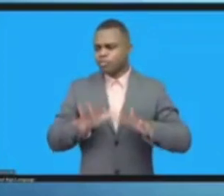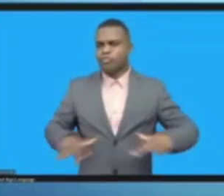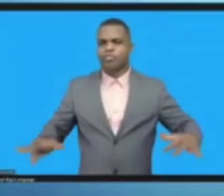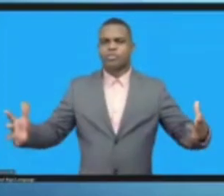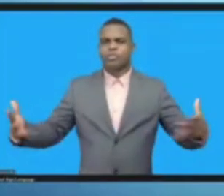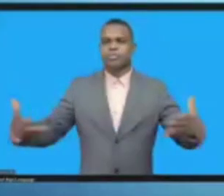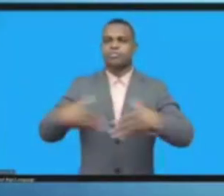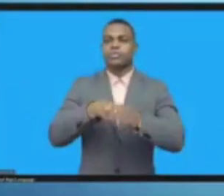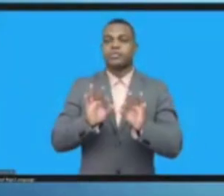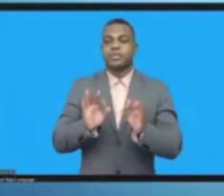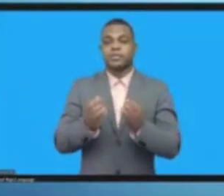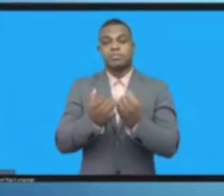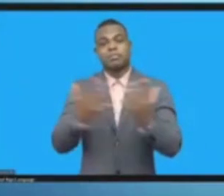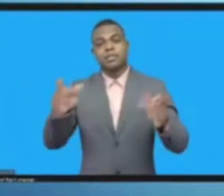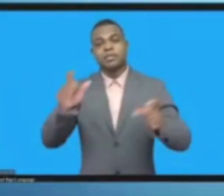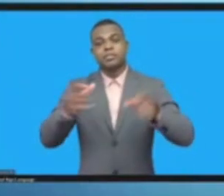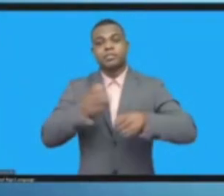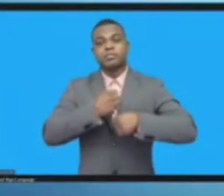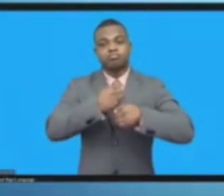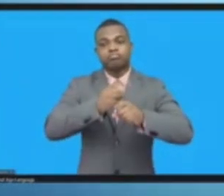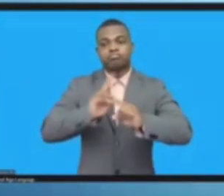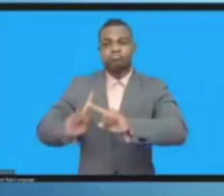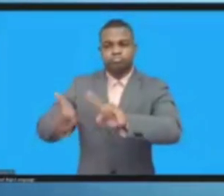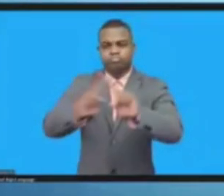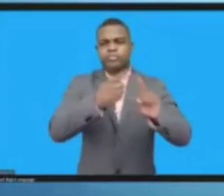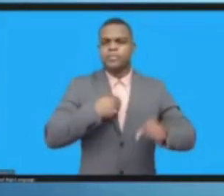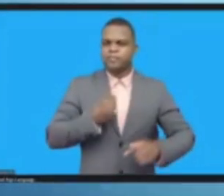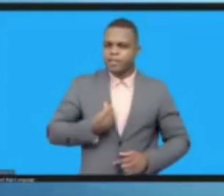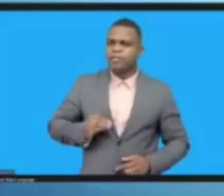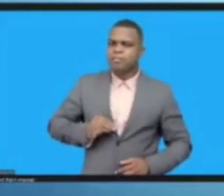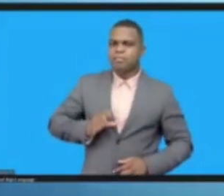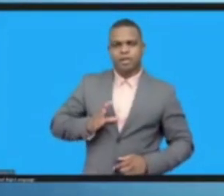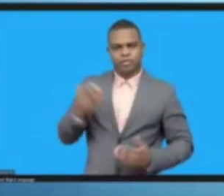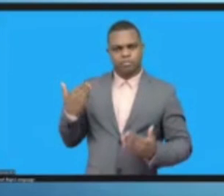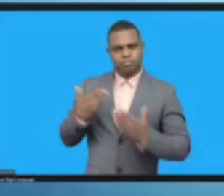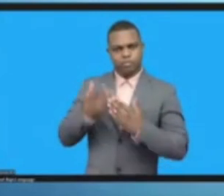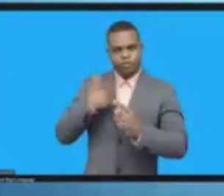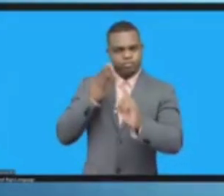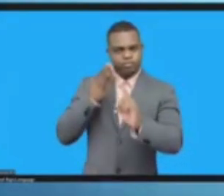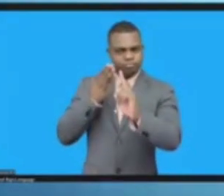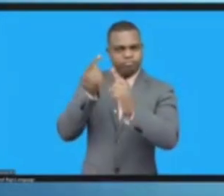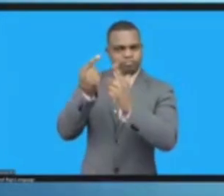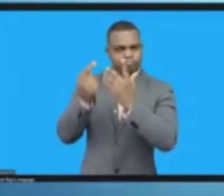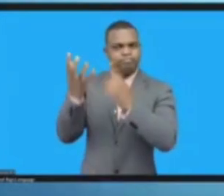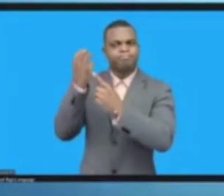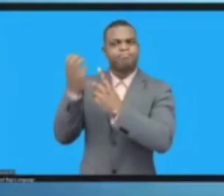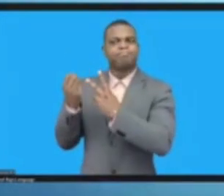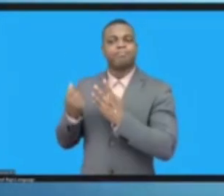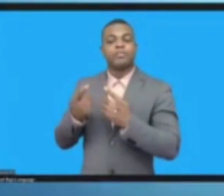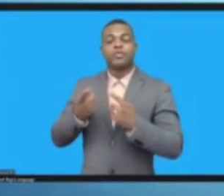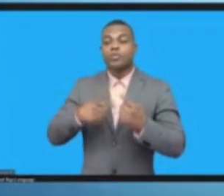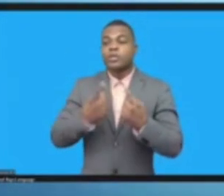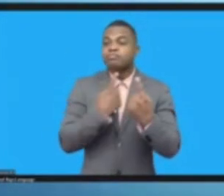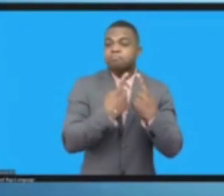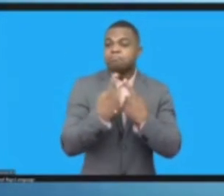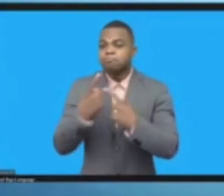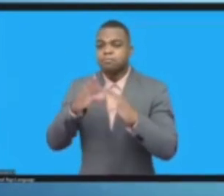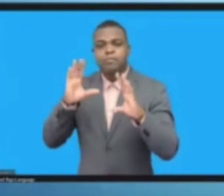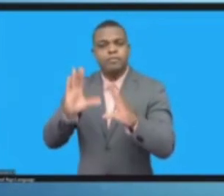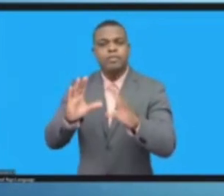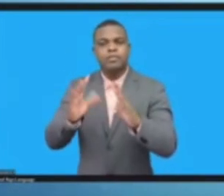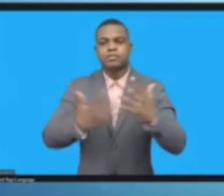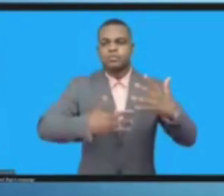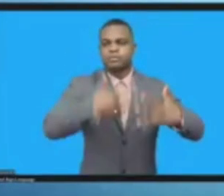mejor futuro digital la dinámica de la participación de la juventud está cambiando y